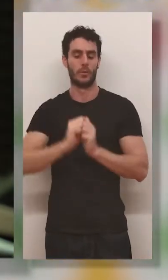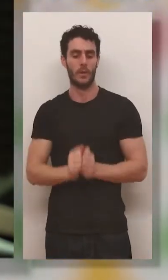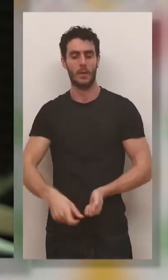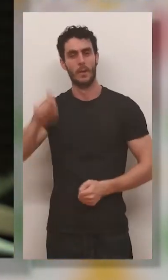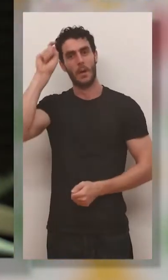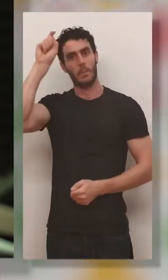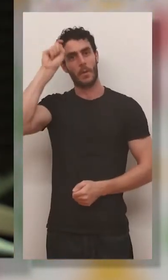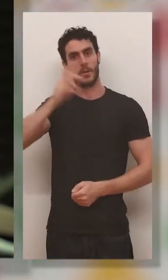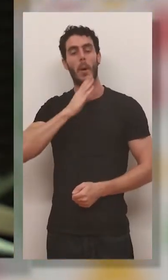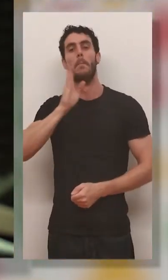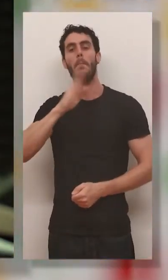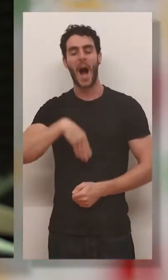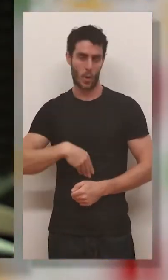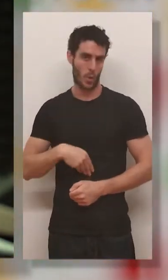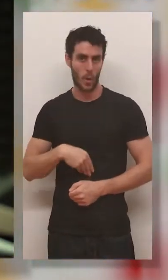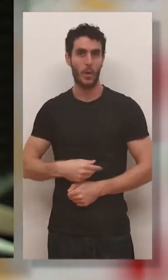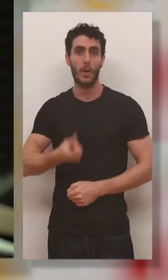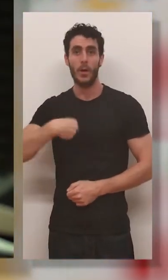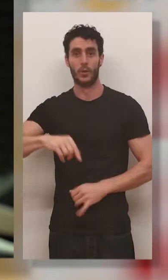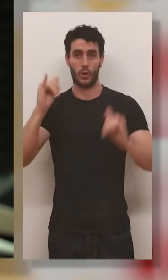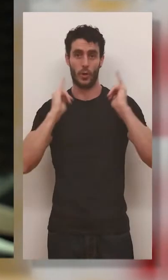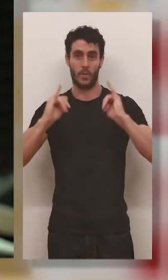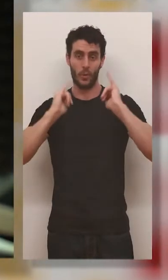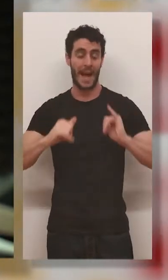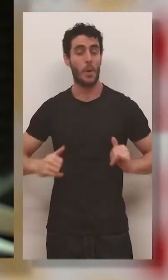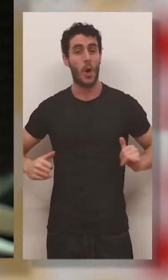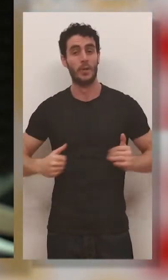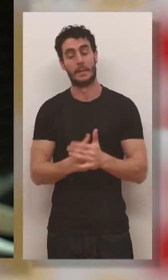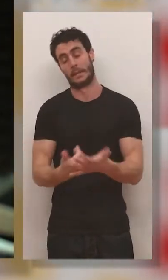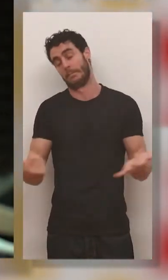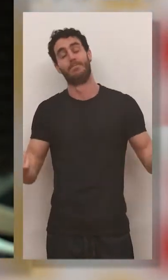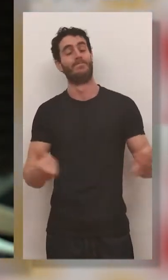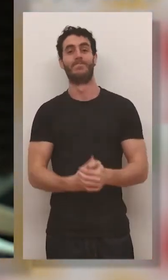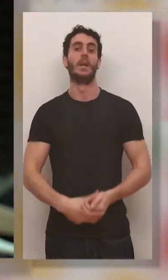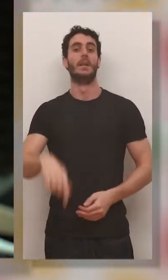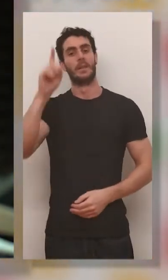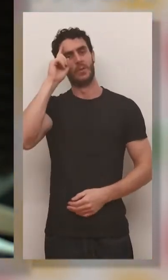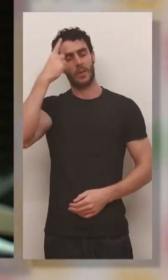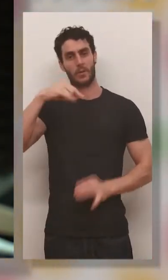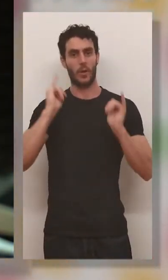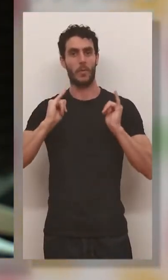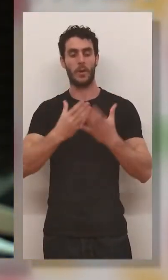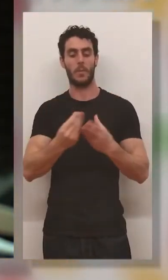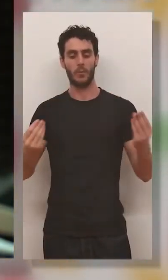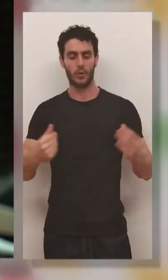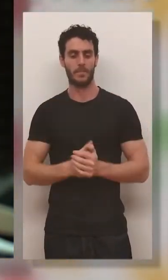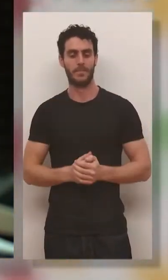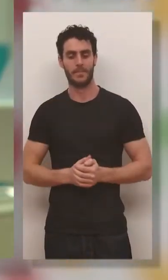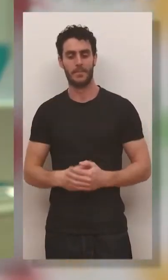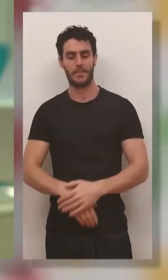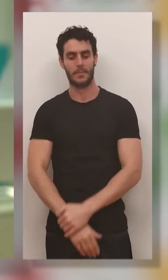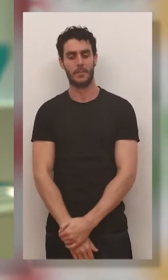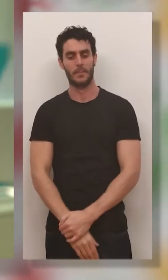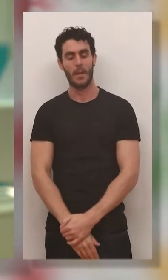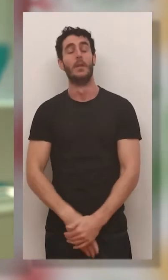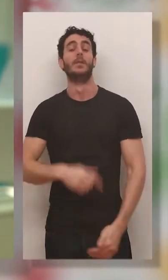es majo con nosotras, que nos lo pasamos bien y no sé, que pasamos un buen rato tocando el piano y eso.